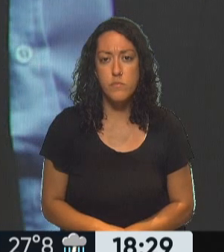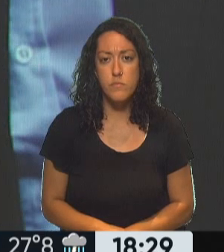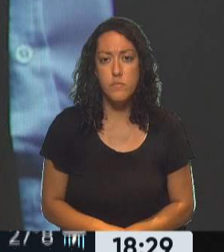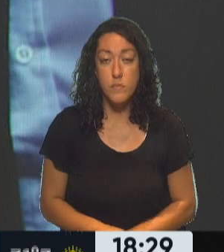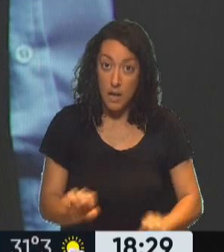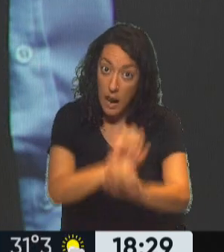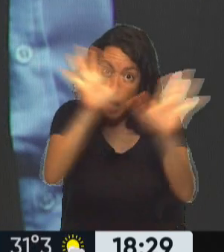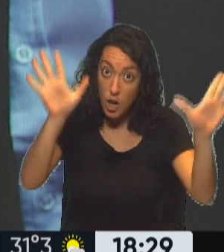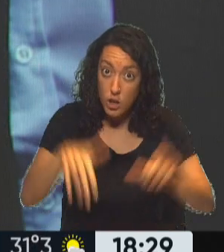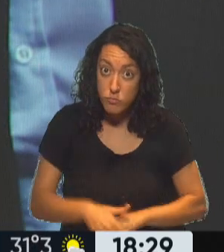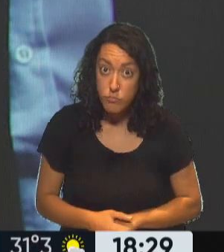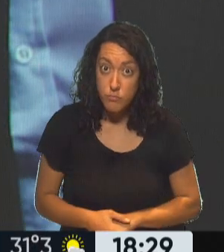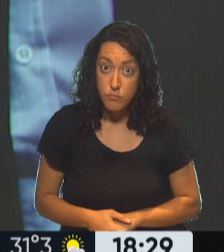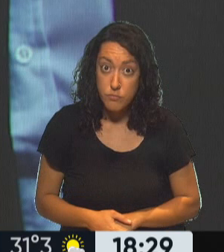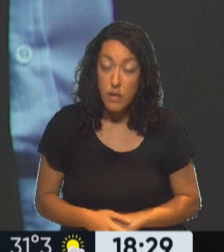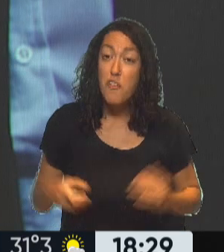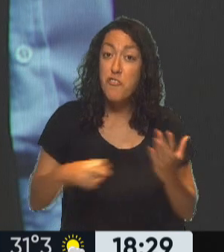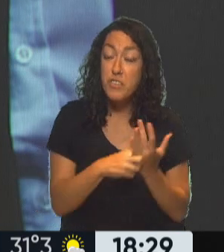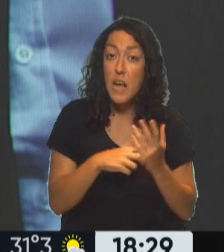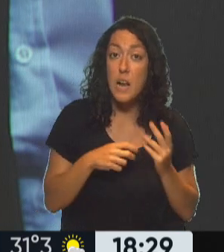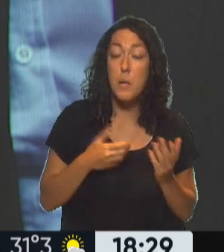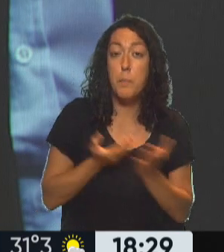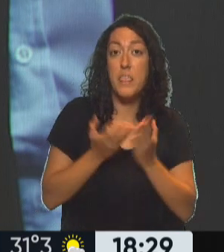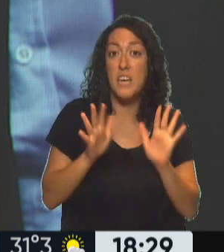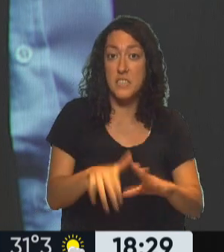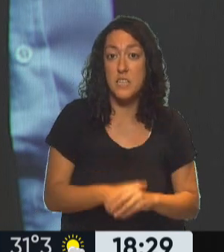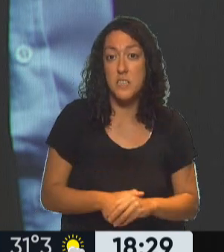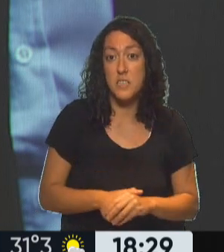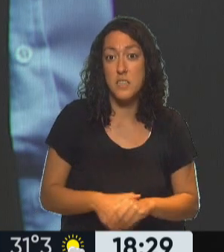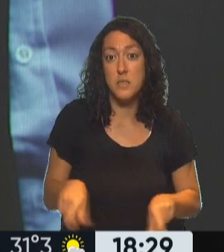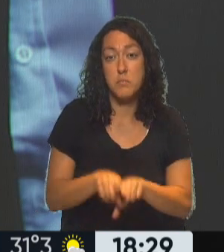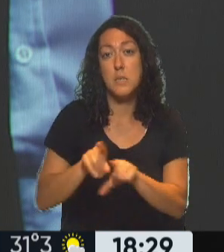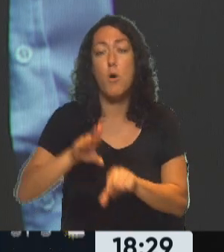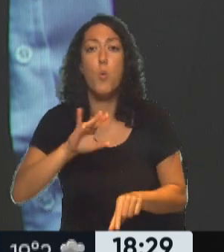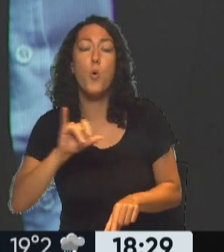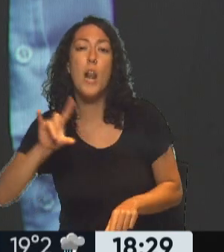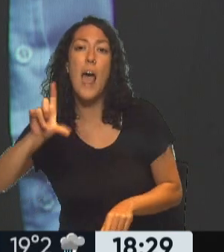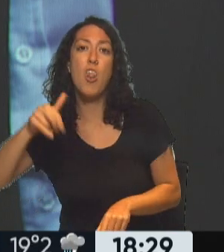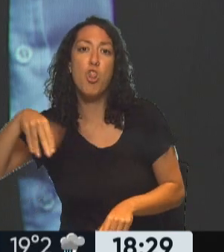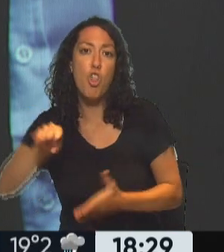Quedó claro, ¿no? Esto es lo que pide la Fiscalía. Lo mismo y en consonancia a lo que pide Burlando, a modo de querella.